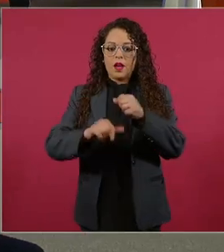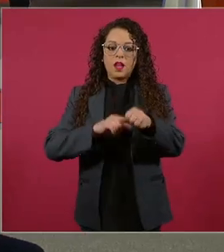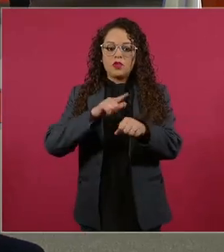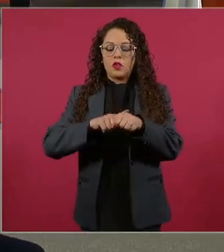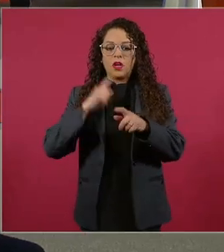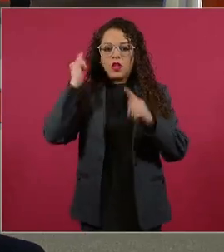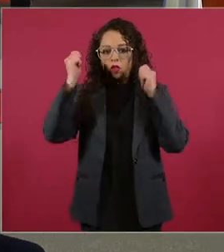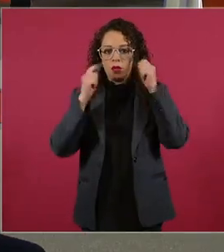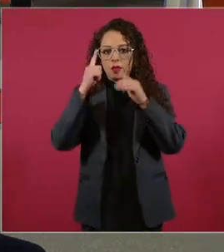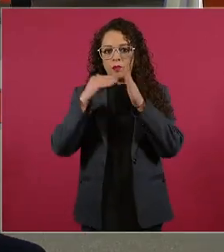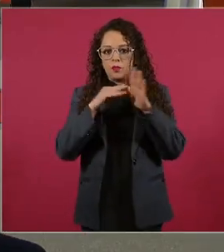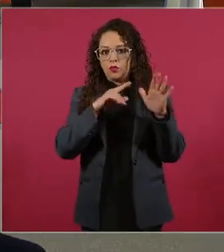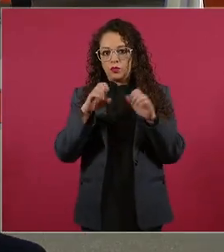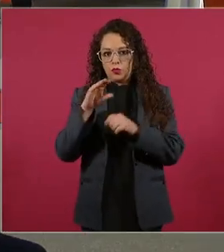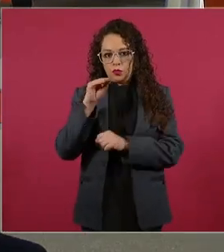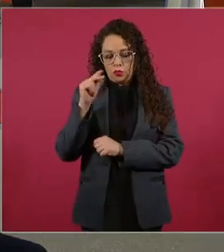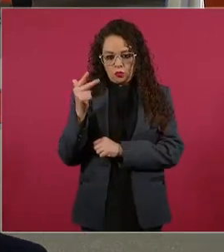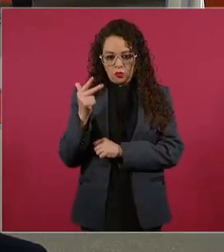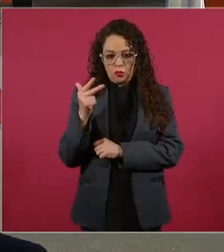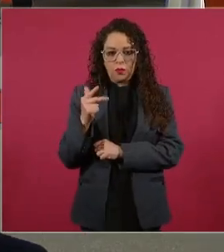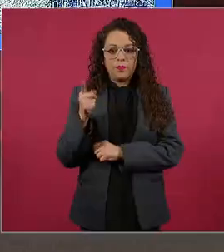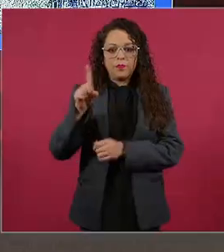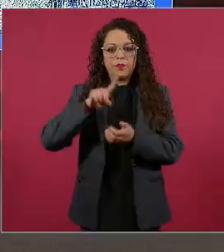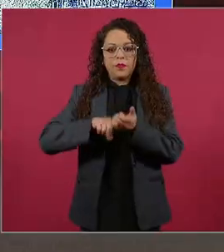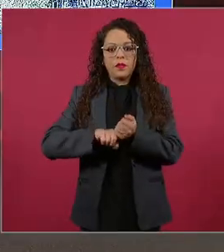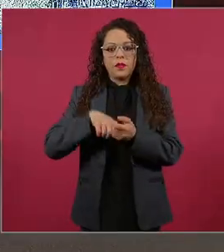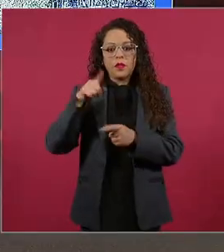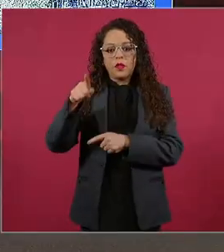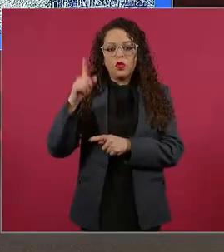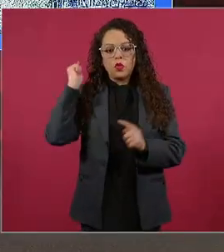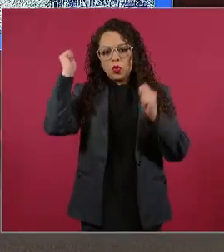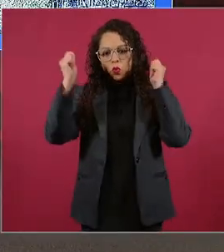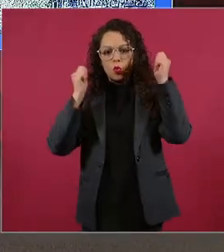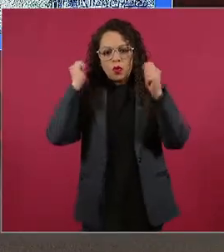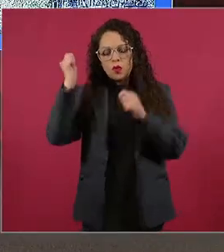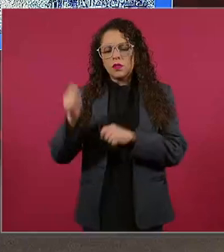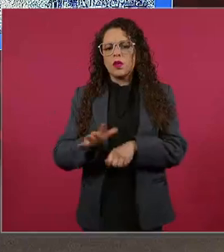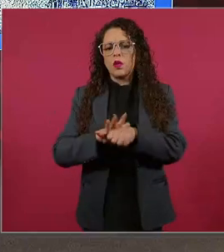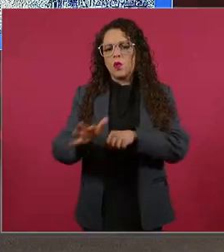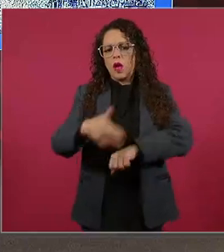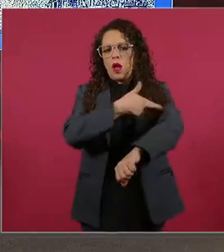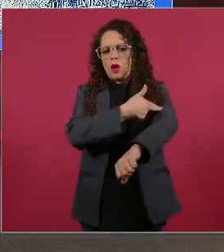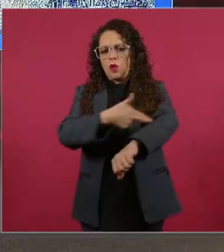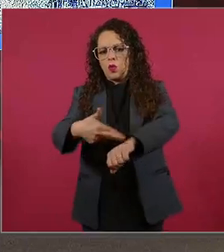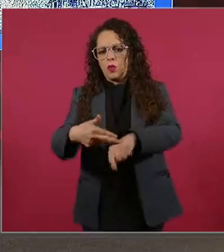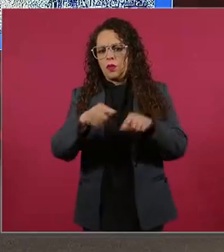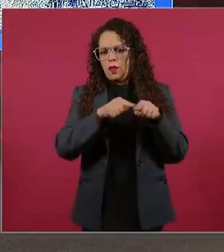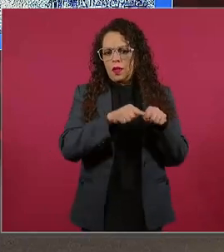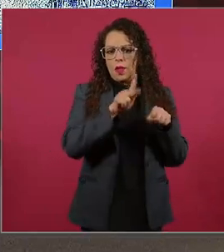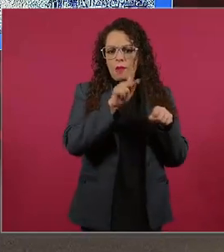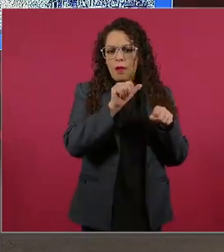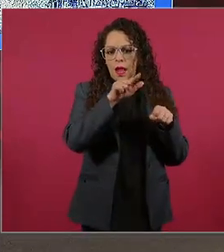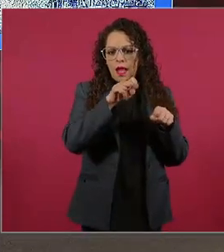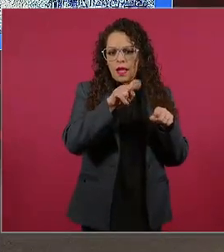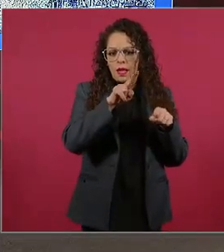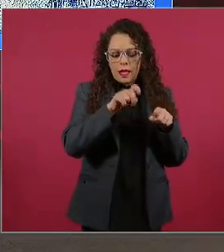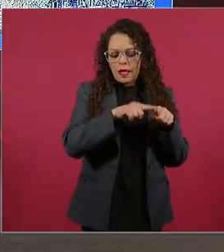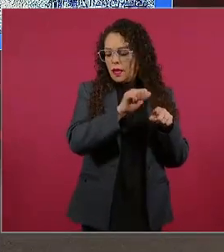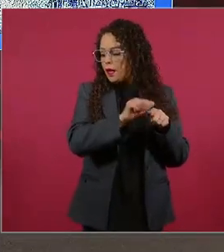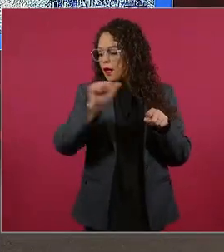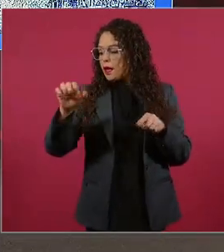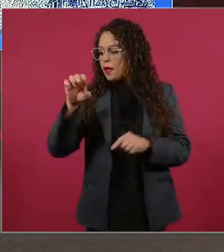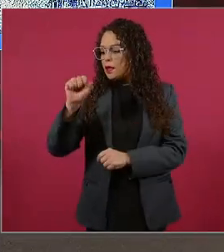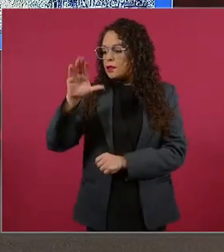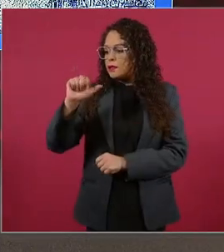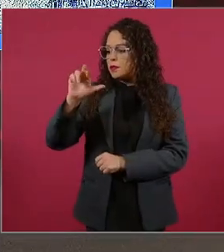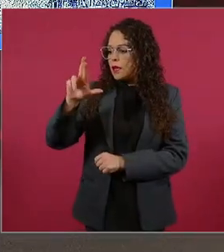siguiente, la oferta arqueológica y turística de la ruta Palenque-Escárcega, pues la van a explicar todavía